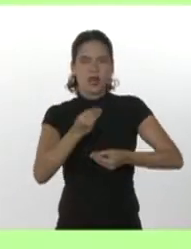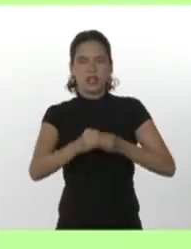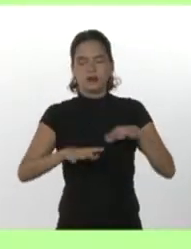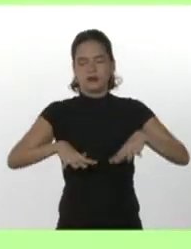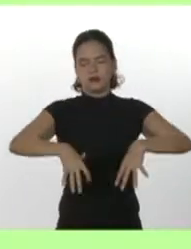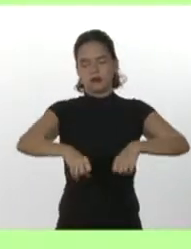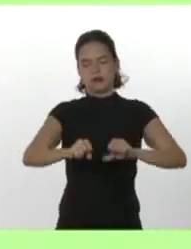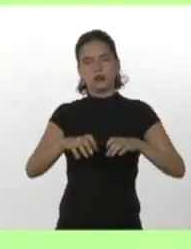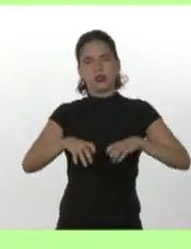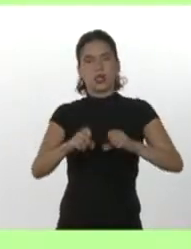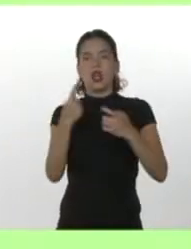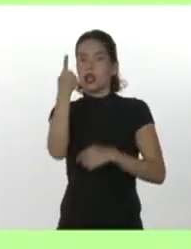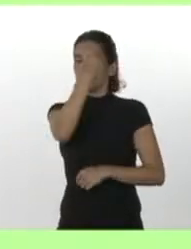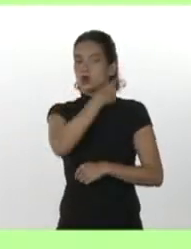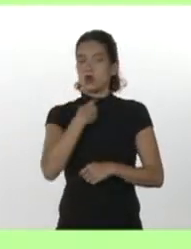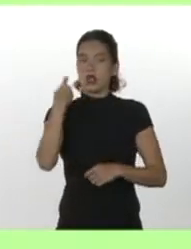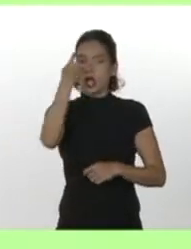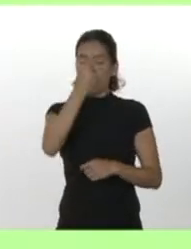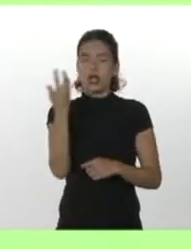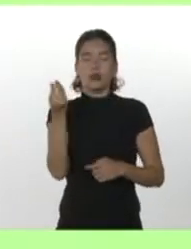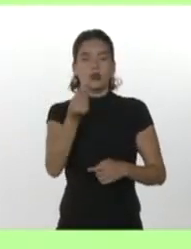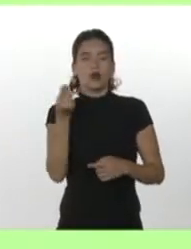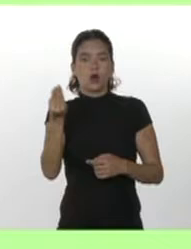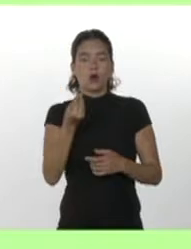masajes en sus caras como